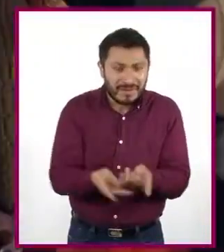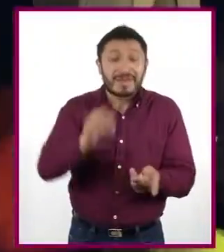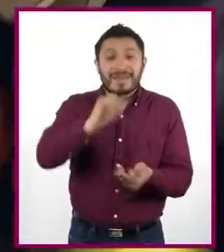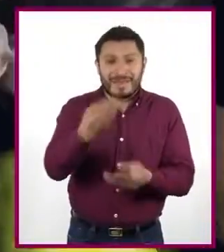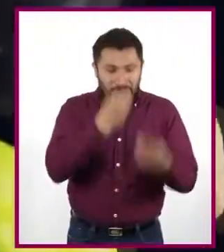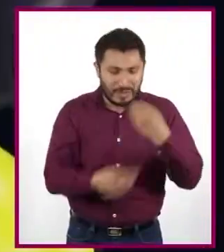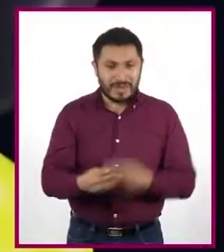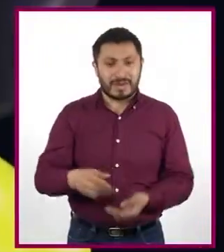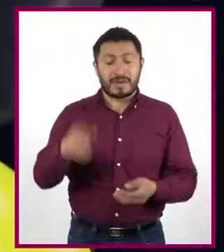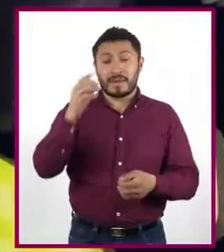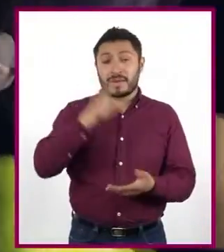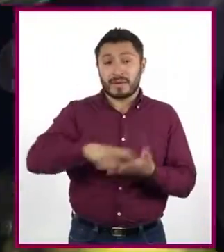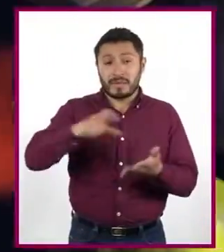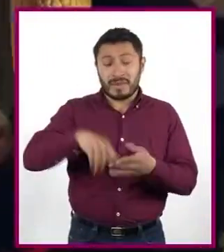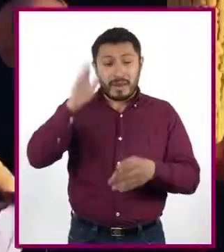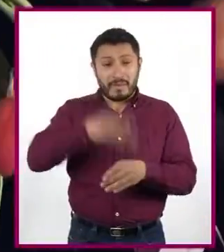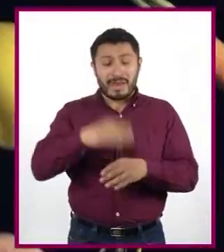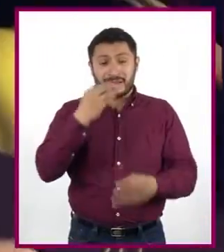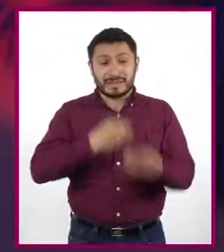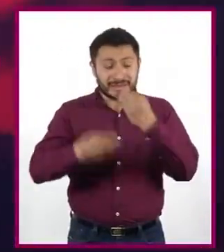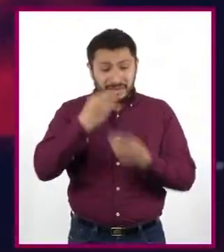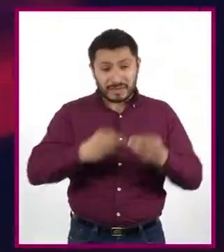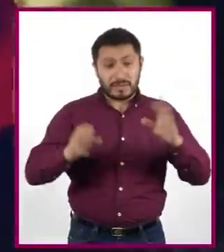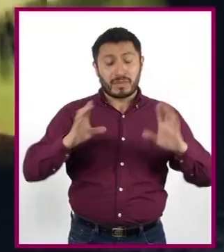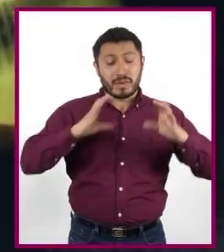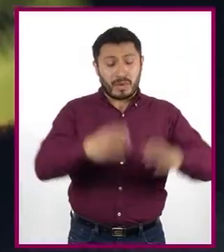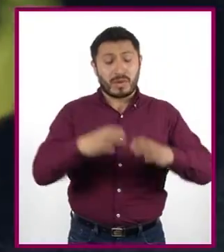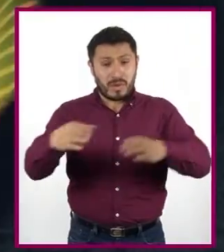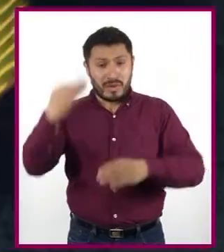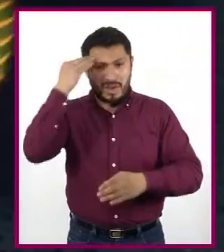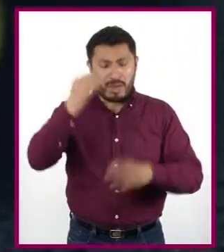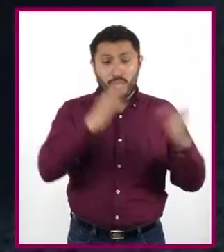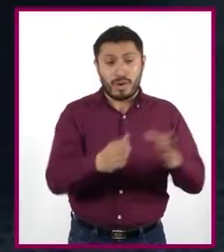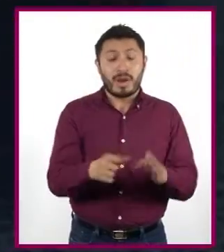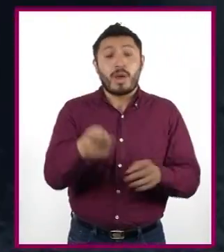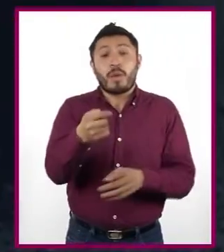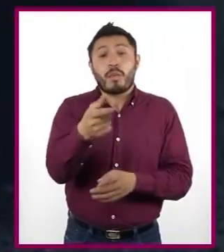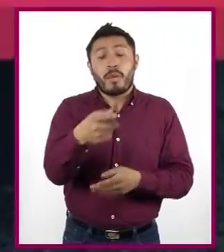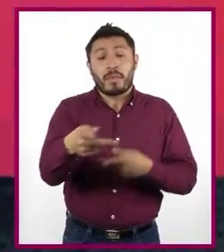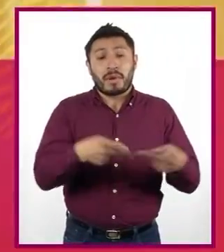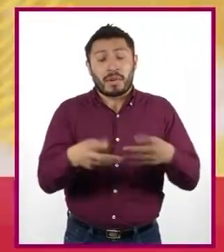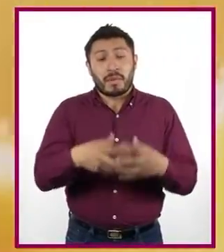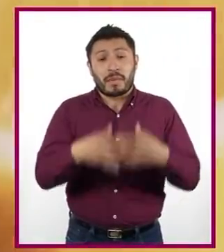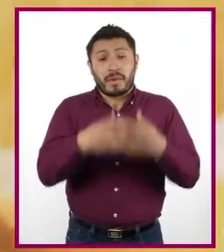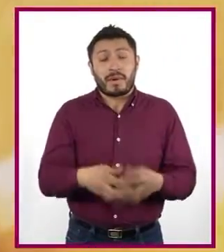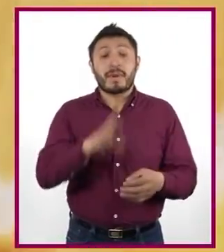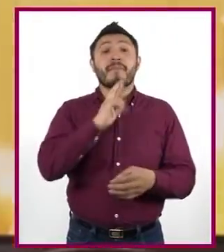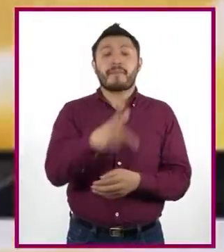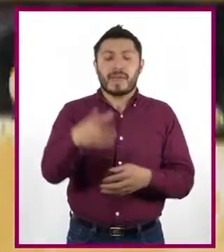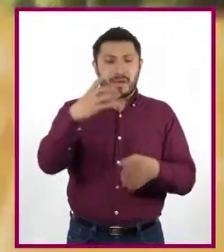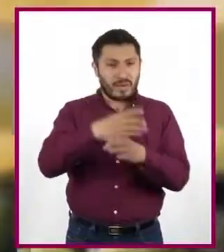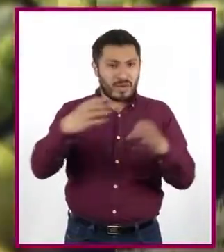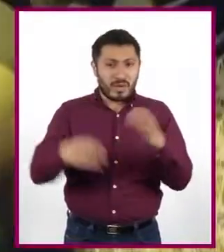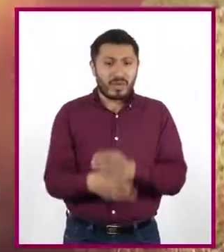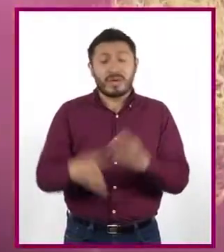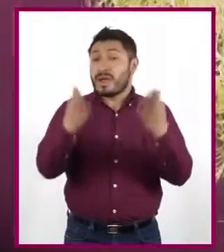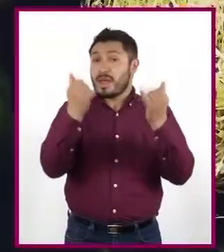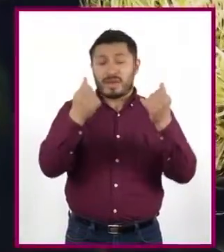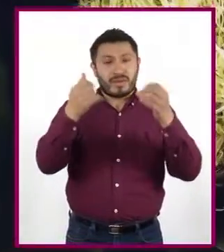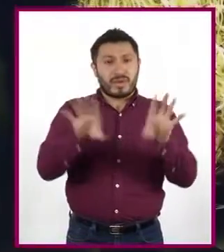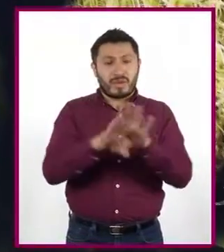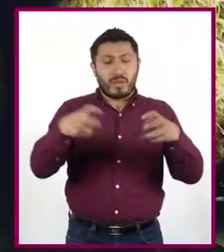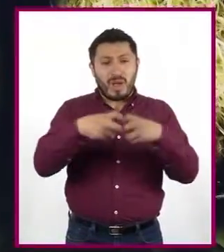más productos locales, de temporada y mínimamente procesados, prefiriendo solo los productos que no tengan